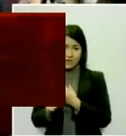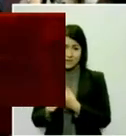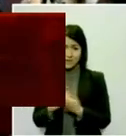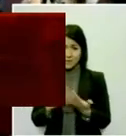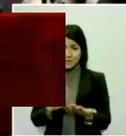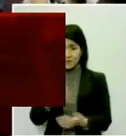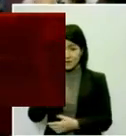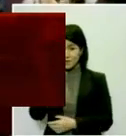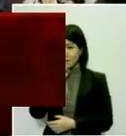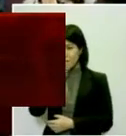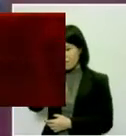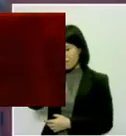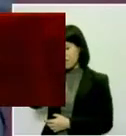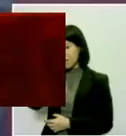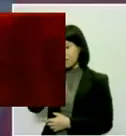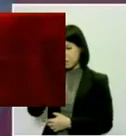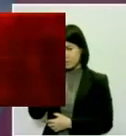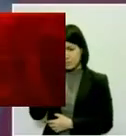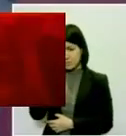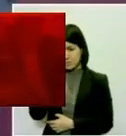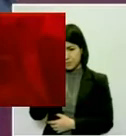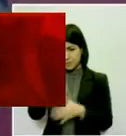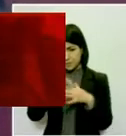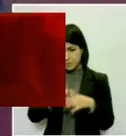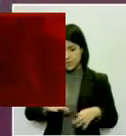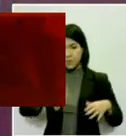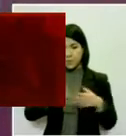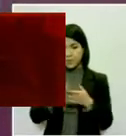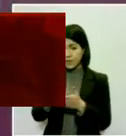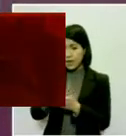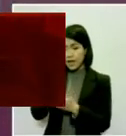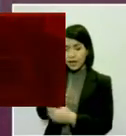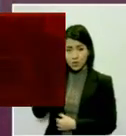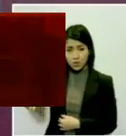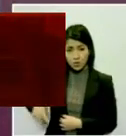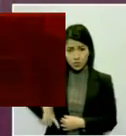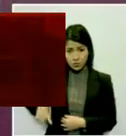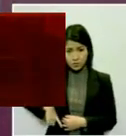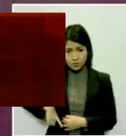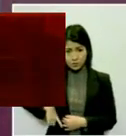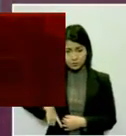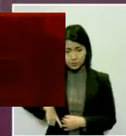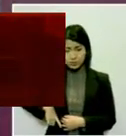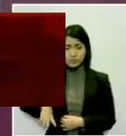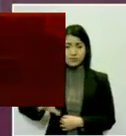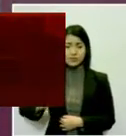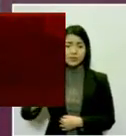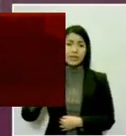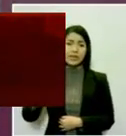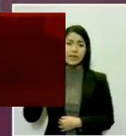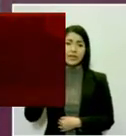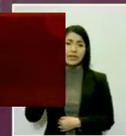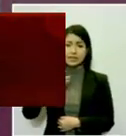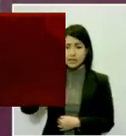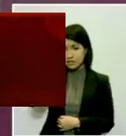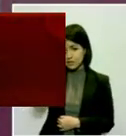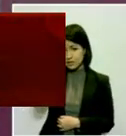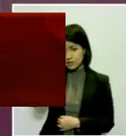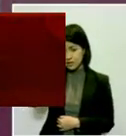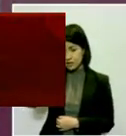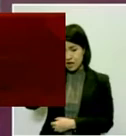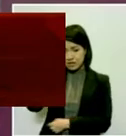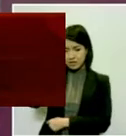la vez. Miren, en el gobierno anterior, el ex líder del